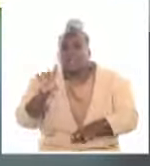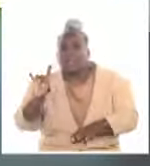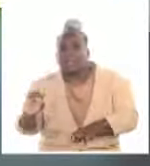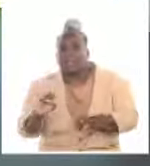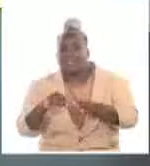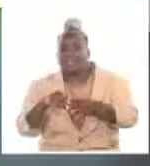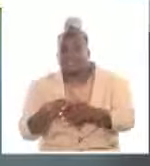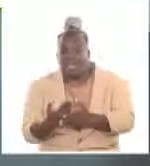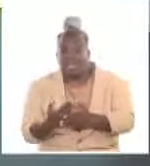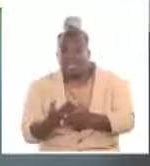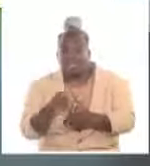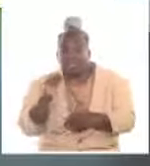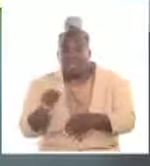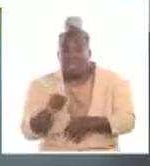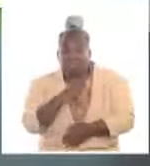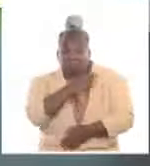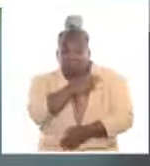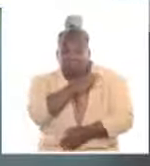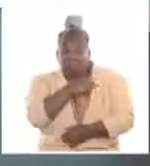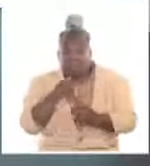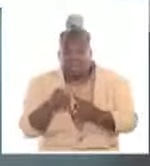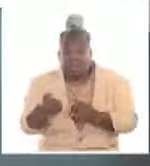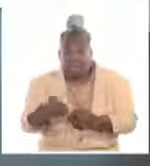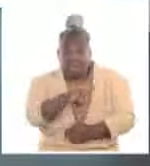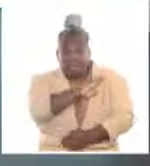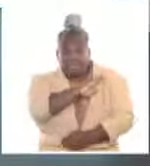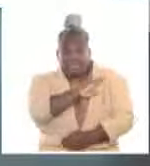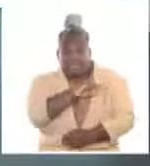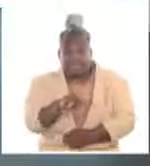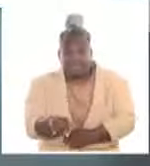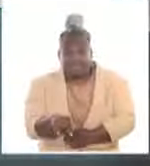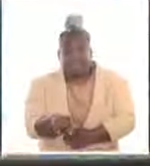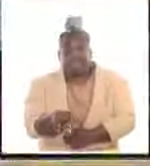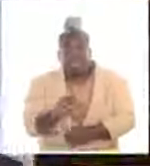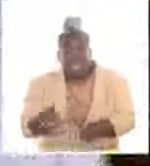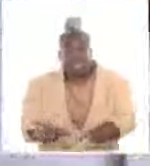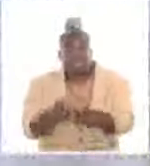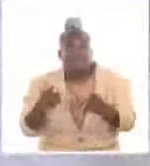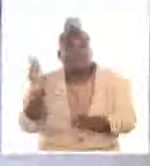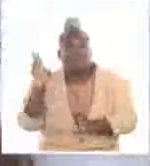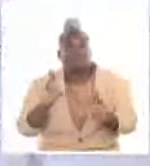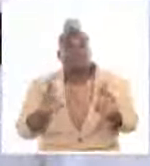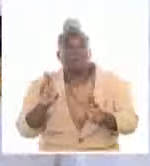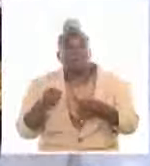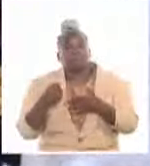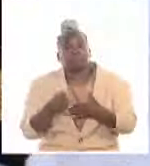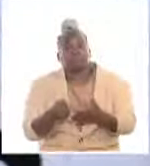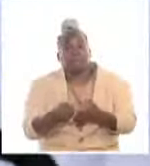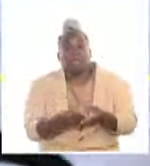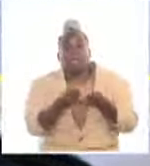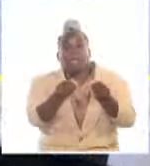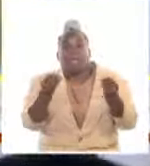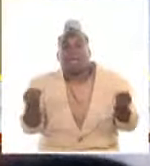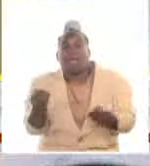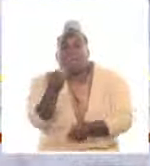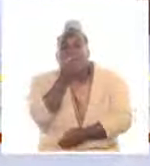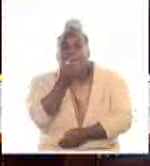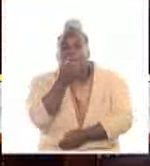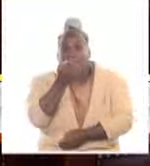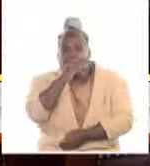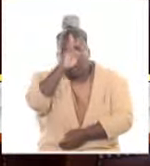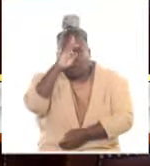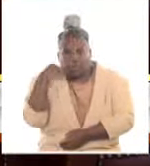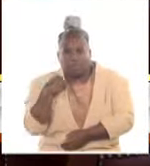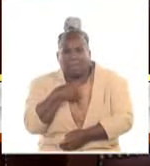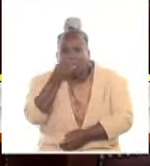la fuerza gobernante en la franja de Gaza. De concretarse, el acuerdo permitiría también la entrega de alimentos y suministros médicos para